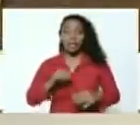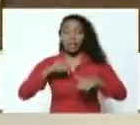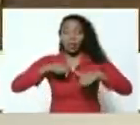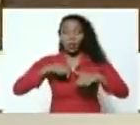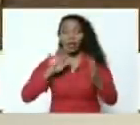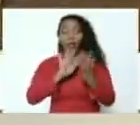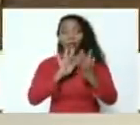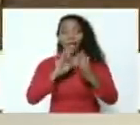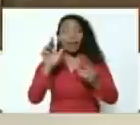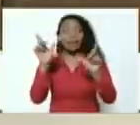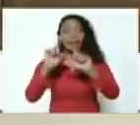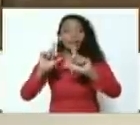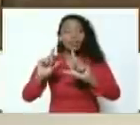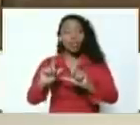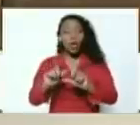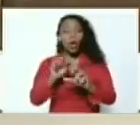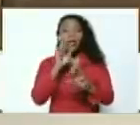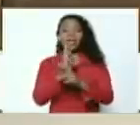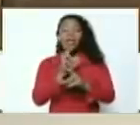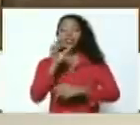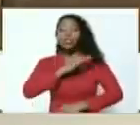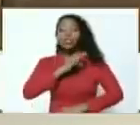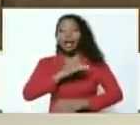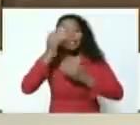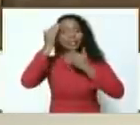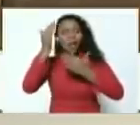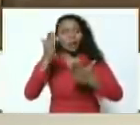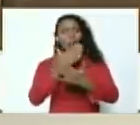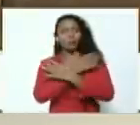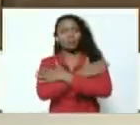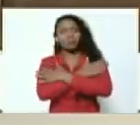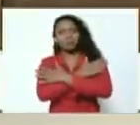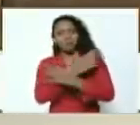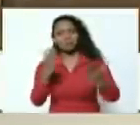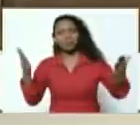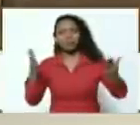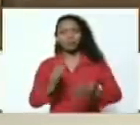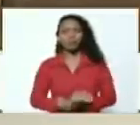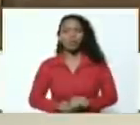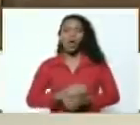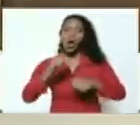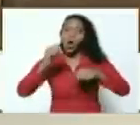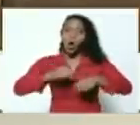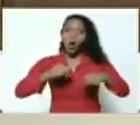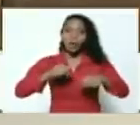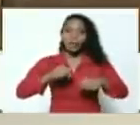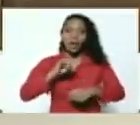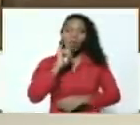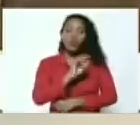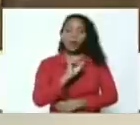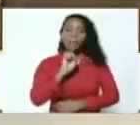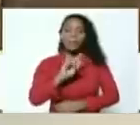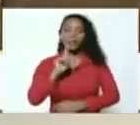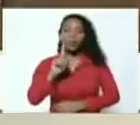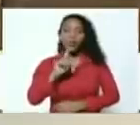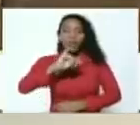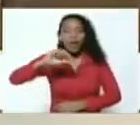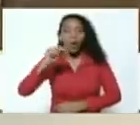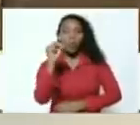de las redes sociales. Un saludo solidario. Hoy, lunes 21 de